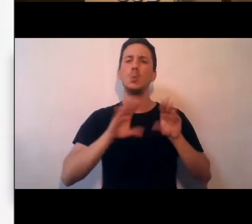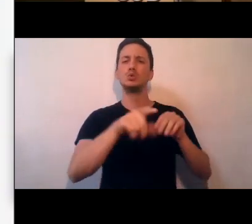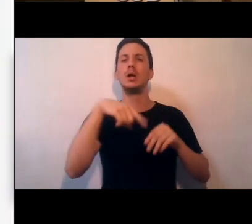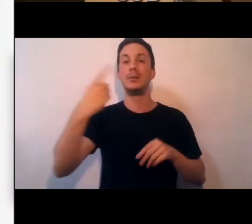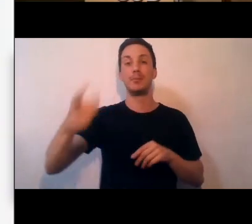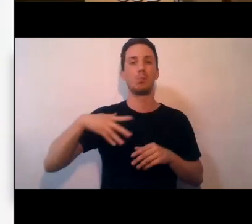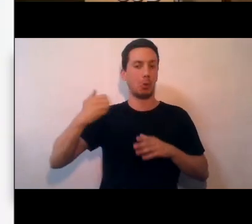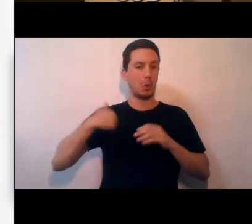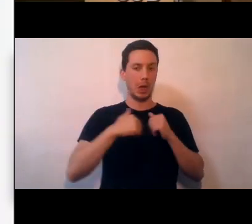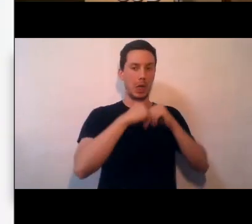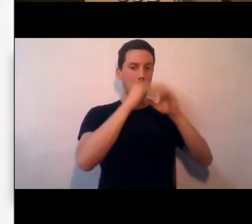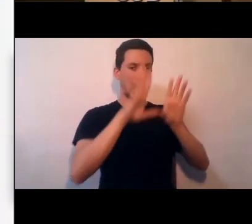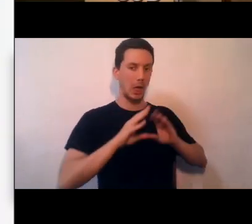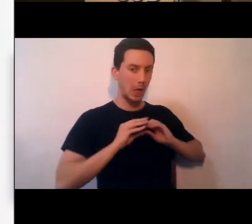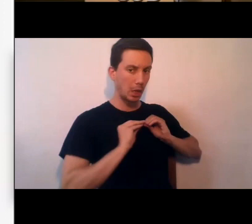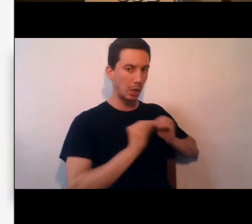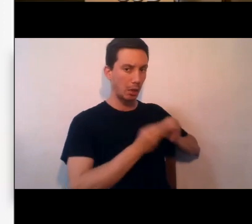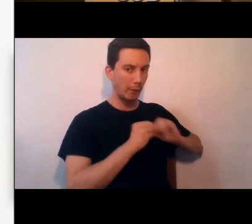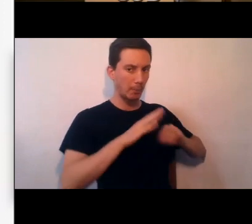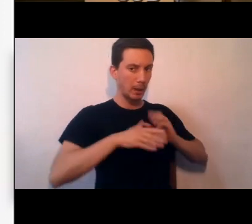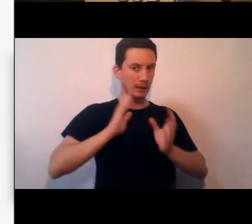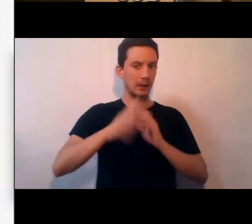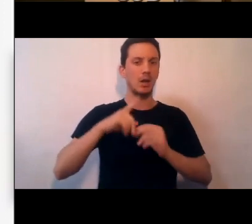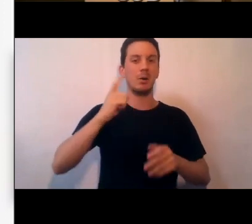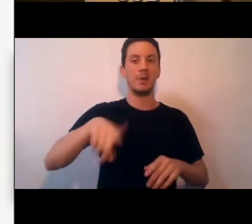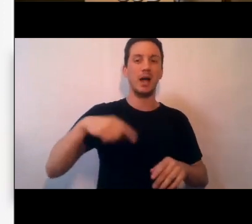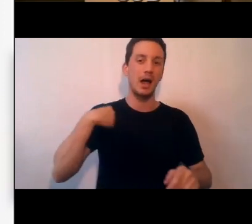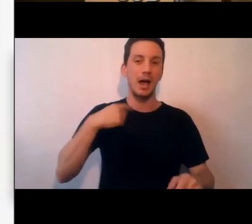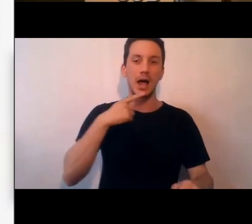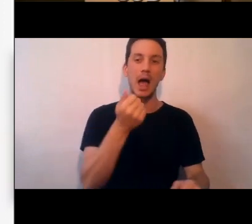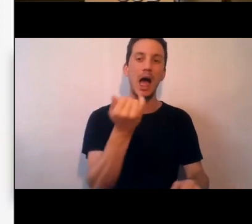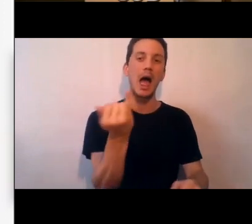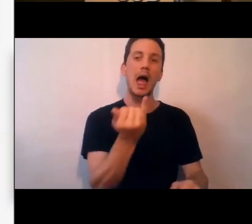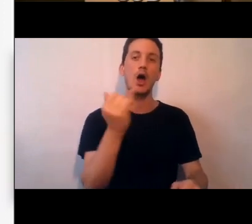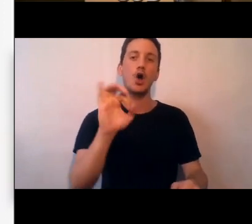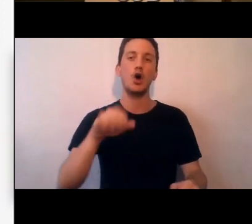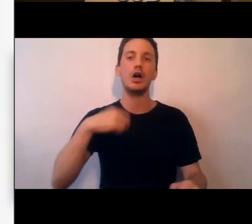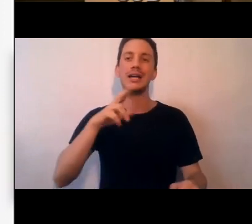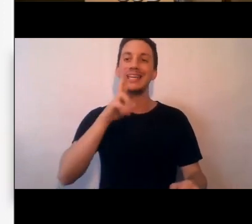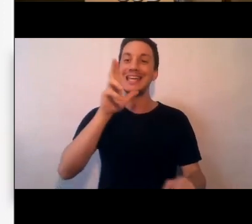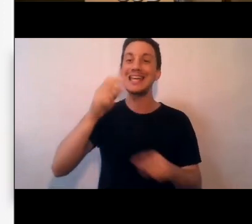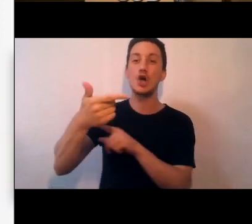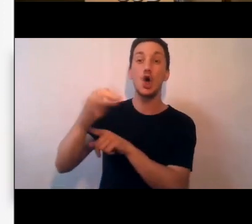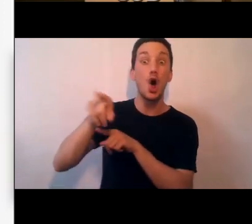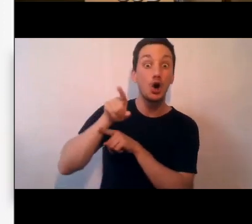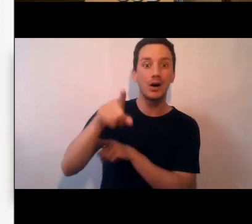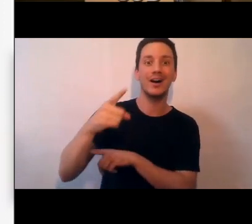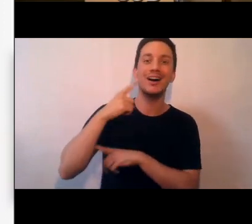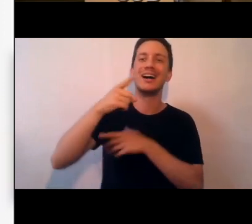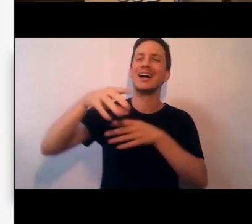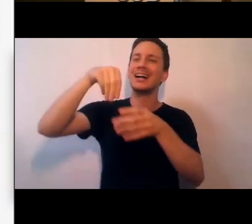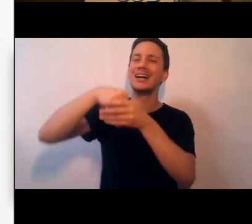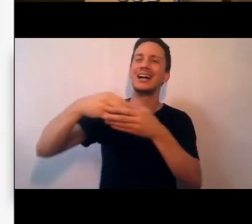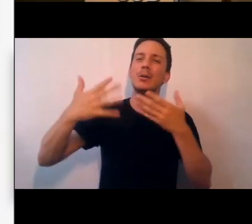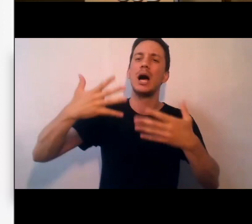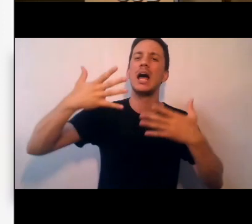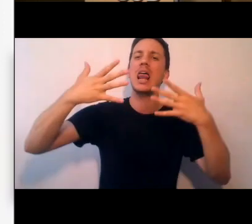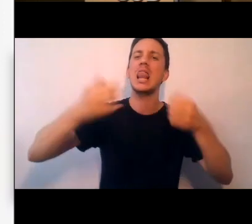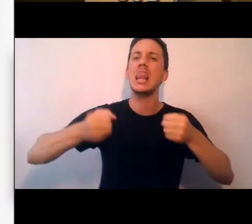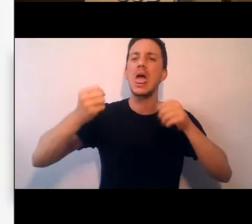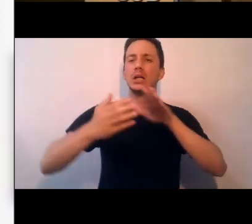millones. Los más comunes son el ajo y el higo. Del higo es la leche del higo, que es muy irritante y en realidad